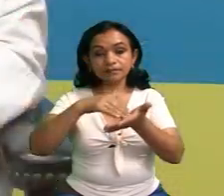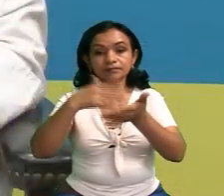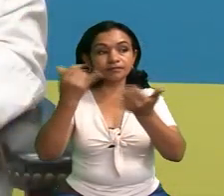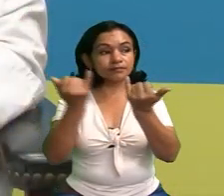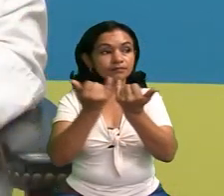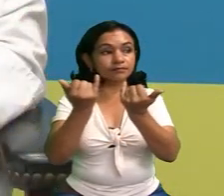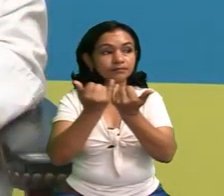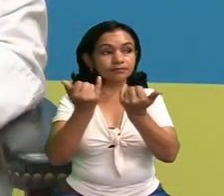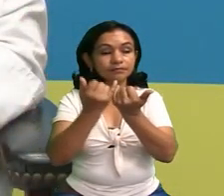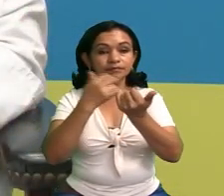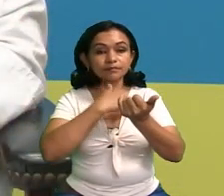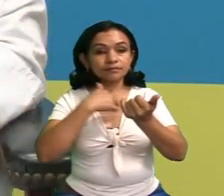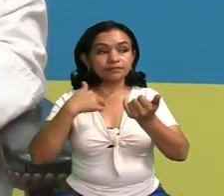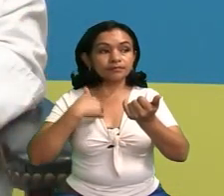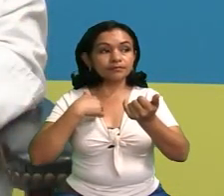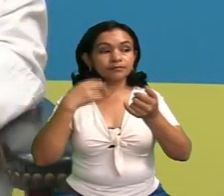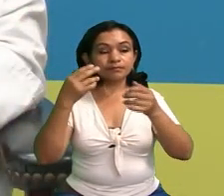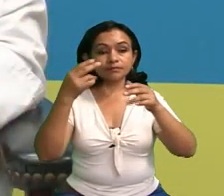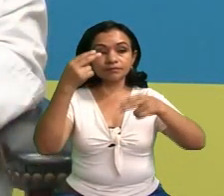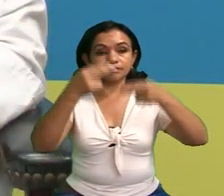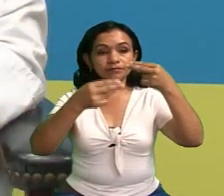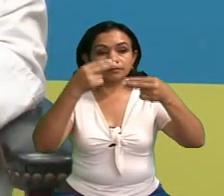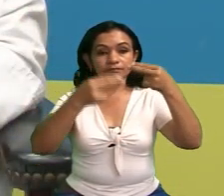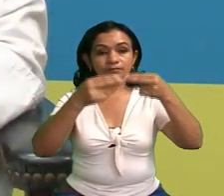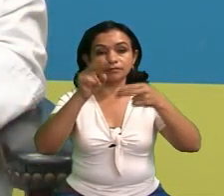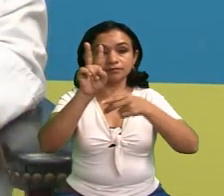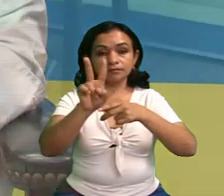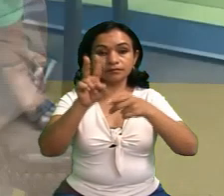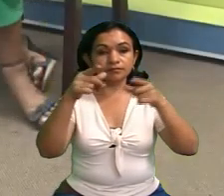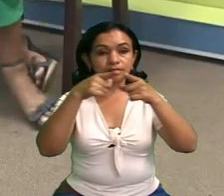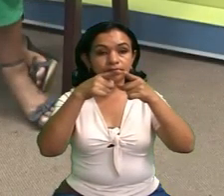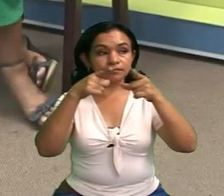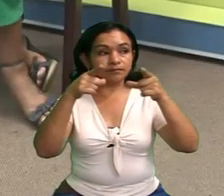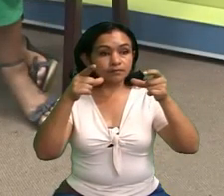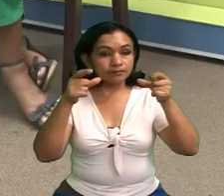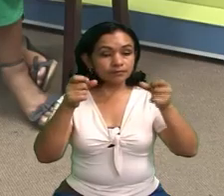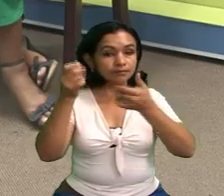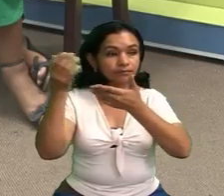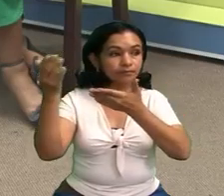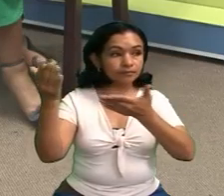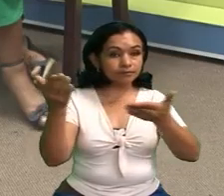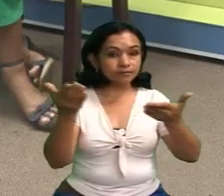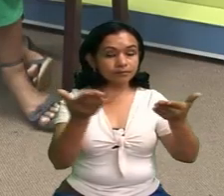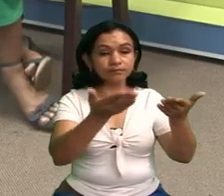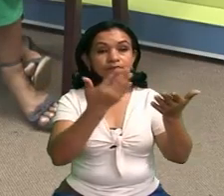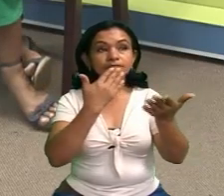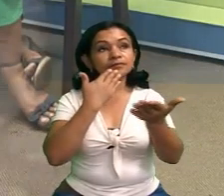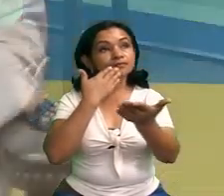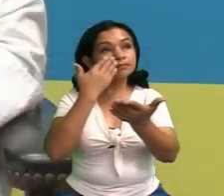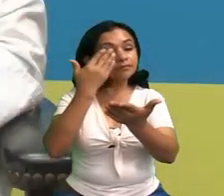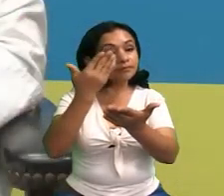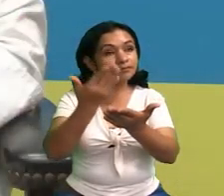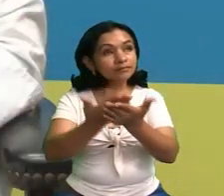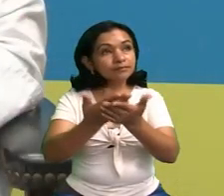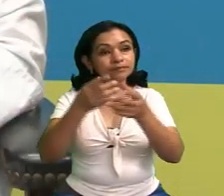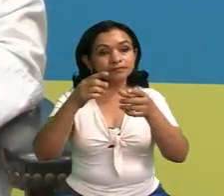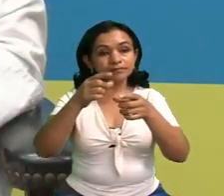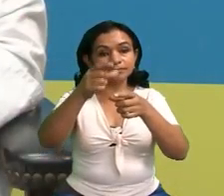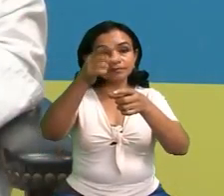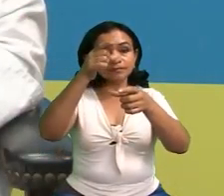Dermatología, ubicado en el distrito número 2 de Managua. Bienvenida, doctora, mucho gusto. Gracias, gracias por la invitación